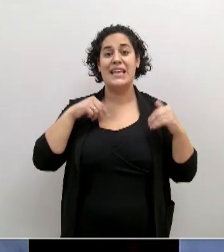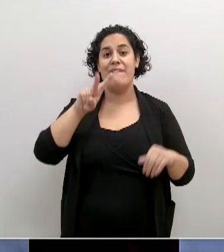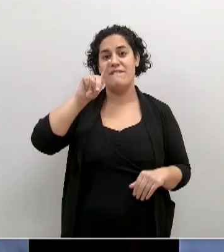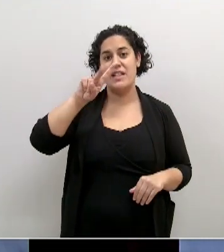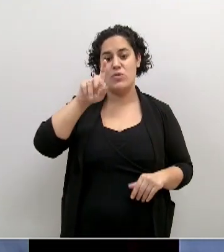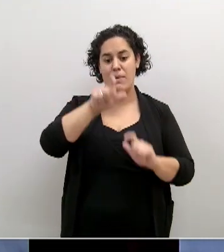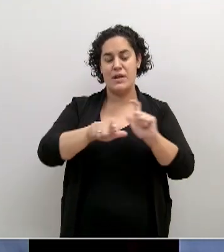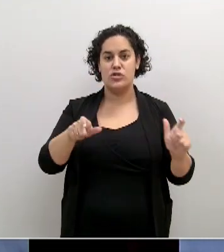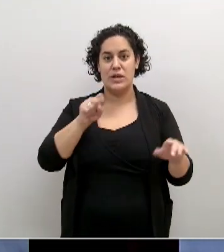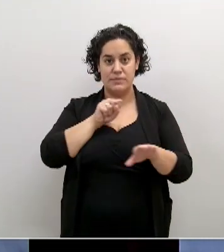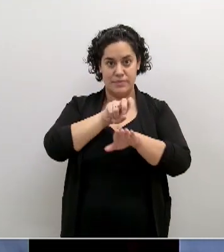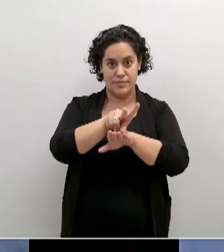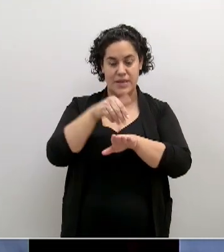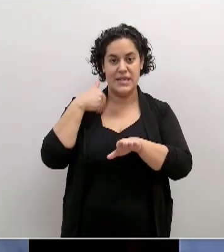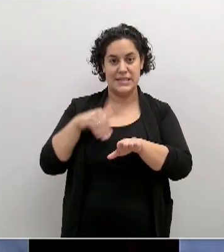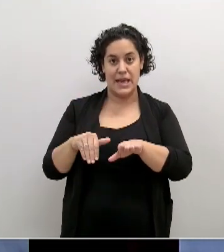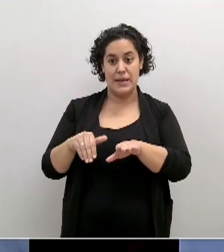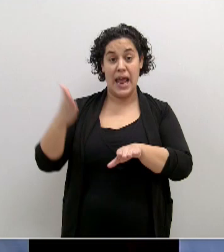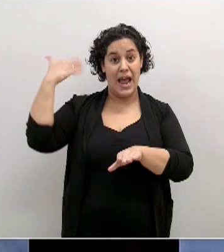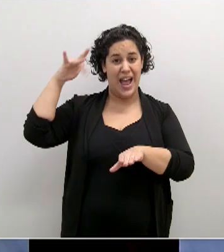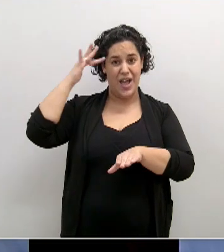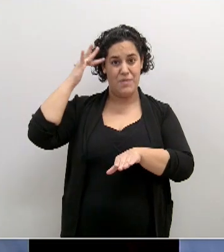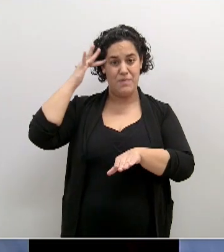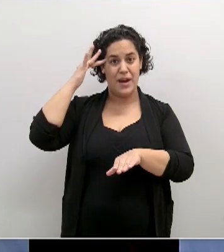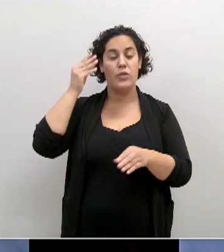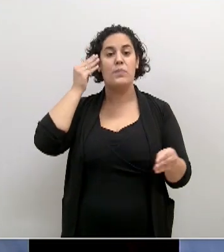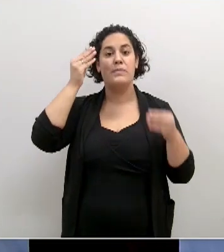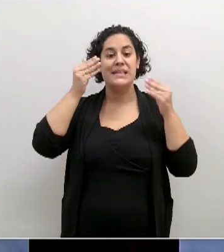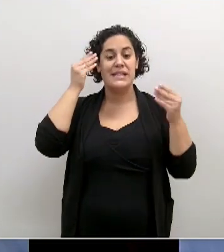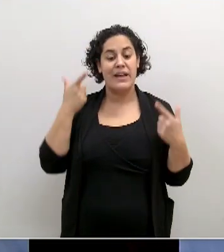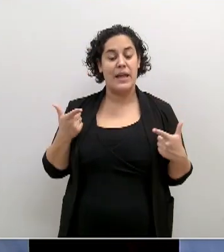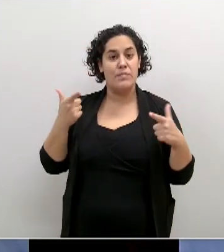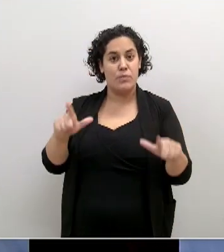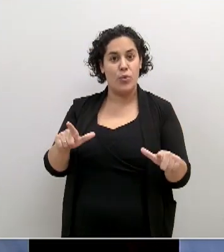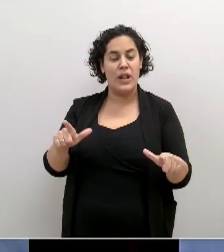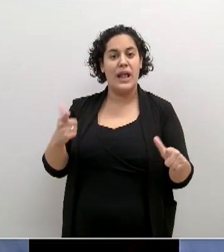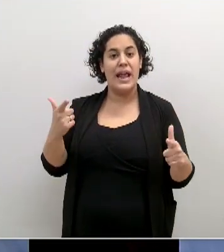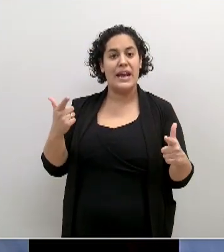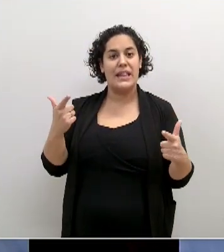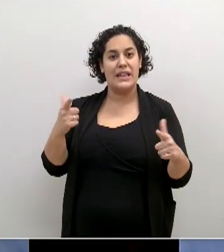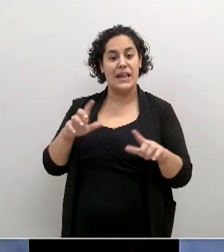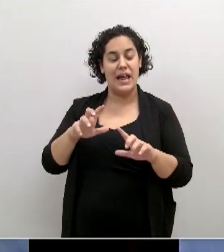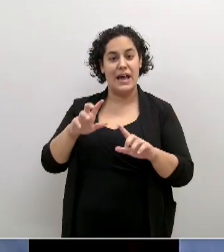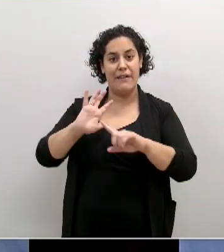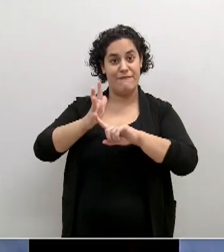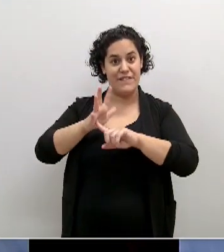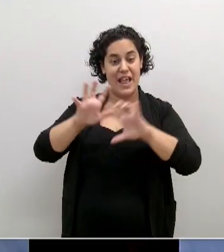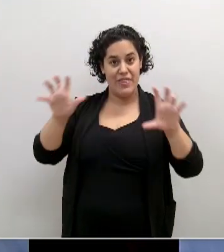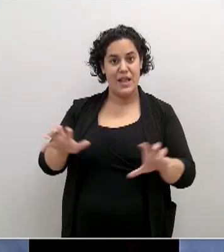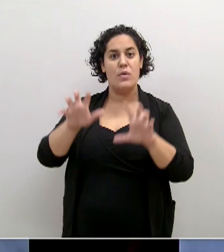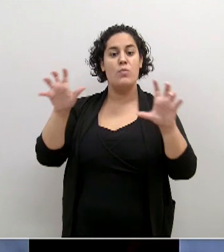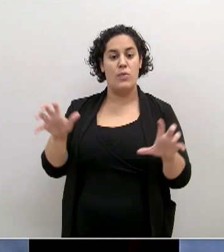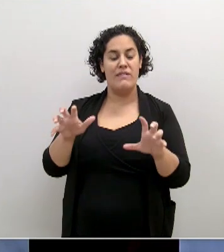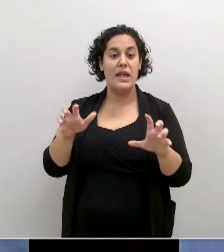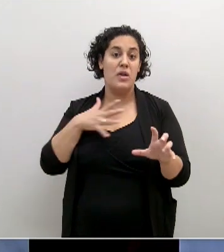ingresadas. En la primera oleada COVID se planteó utilizar el recinto de la Feria del Mueble como hospital de campaña. ¿Se están planteando esta medida en función de la